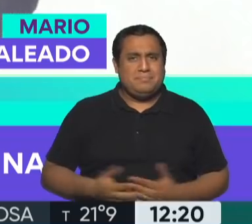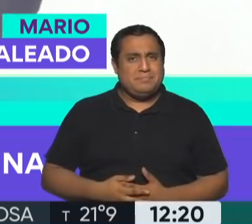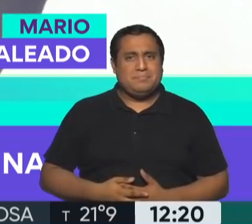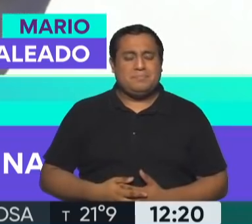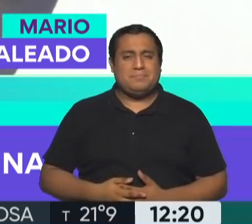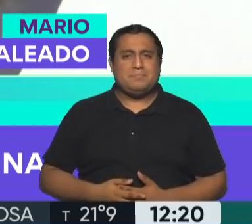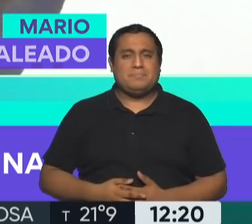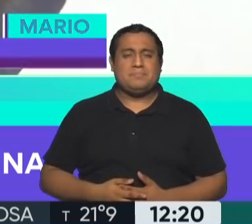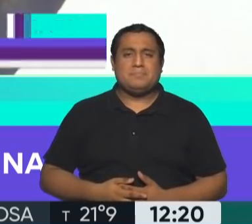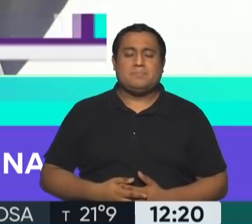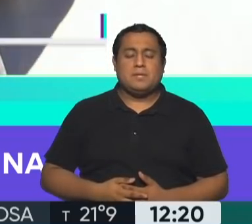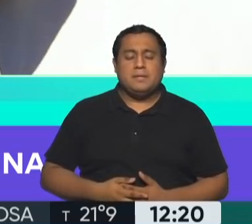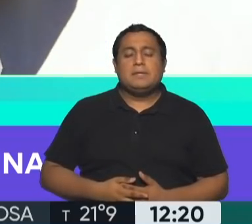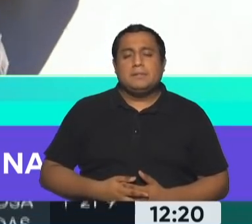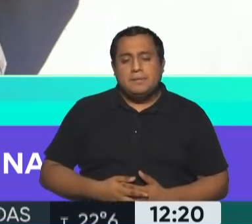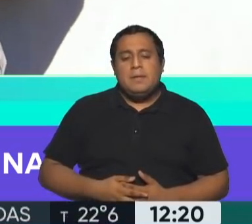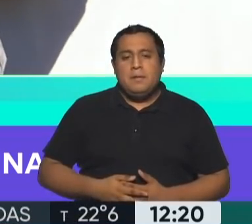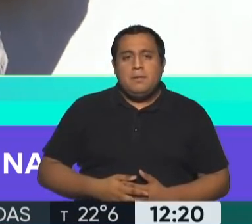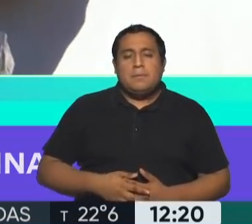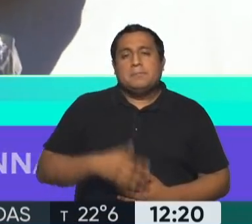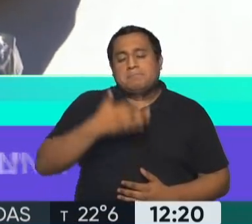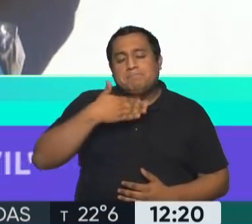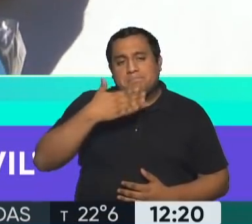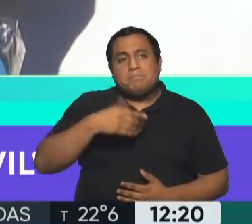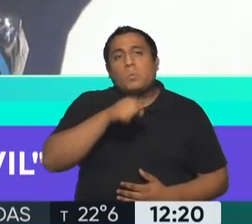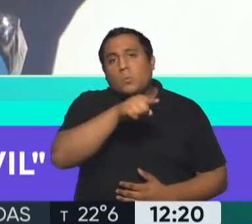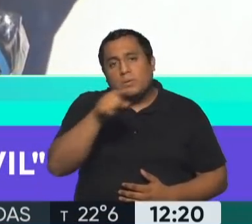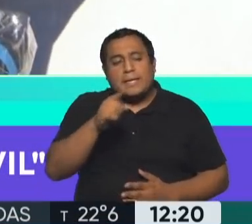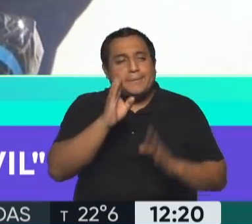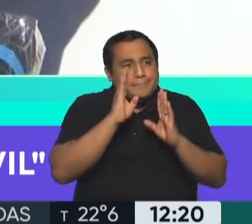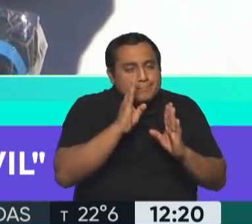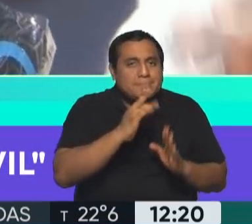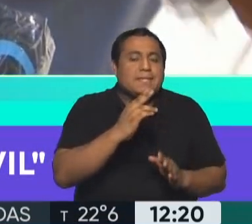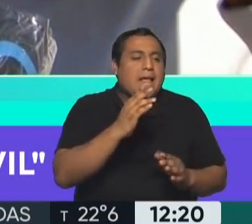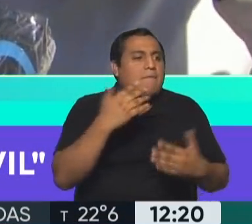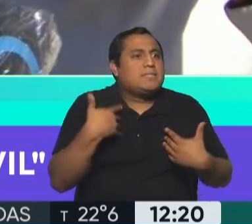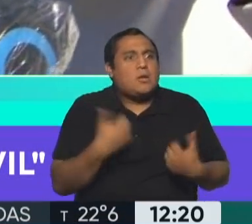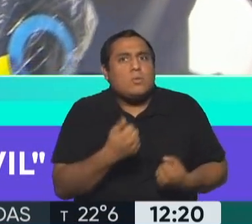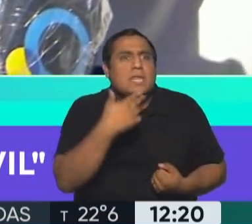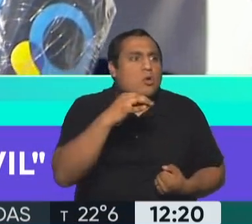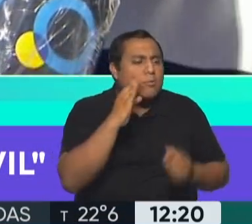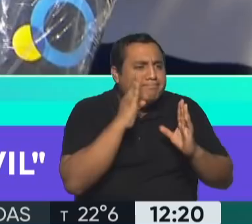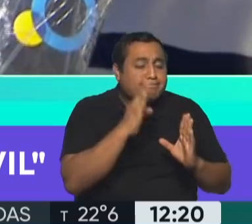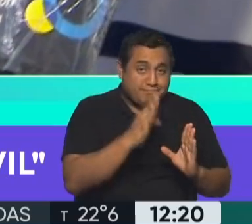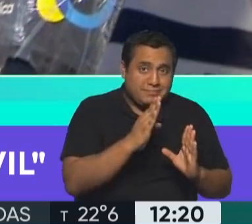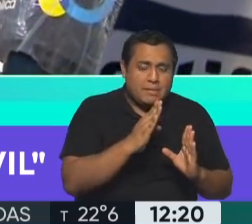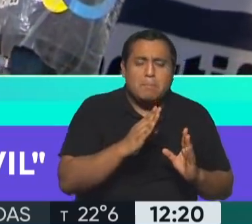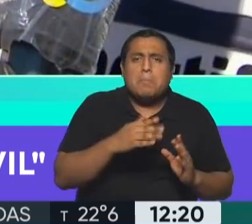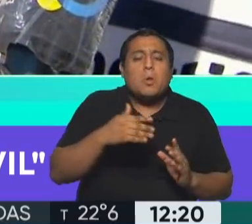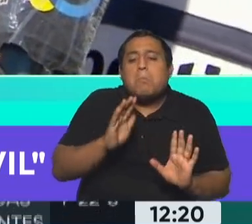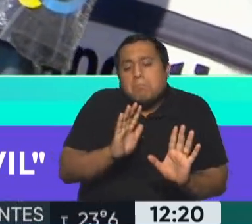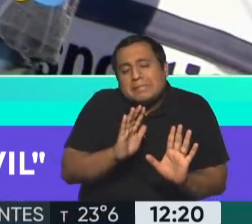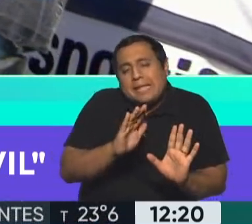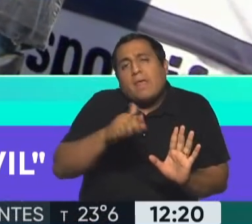Mario, uno entiende, ¿no? Están ahora abocados a la salud de Lucas, pero ¿cómo sigue todo esto? Quiero